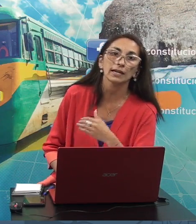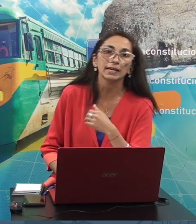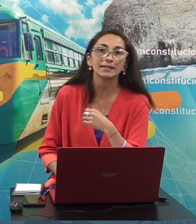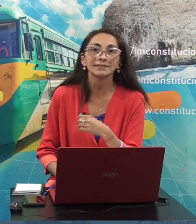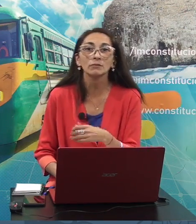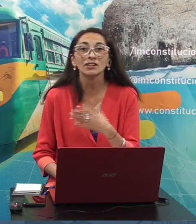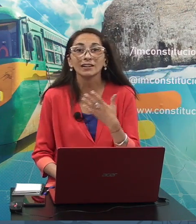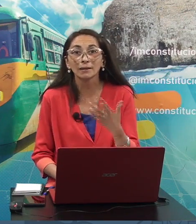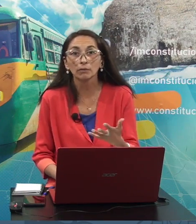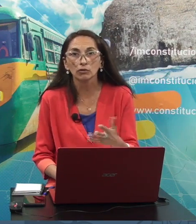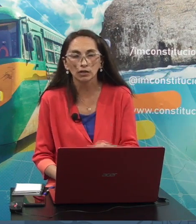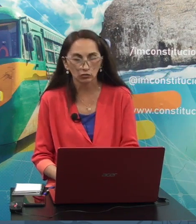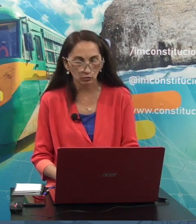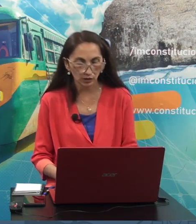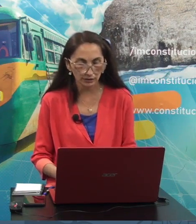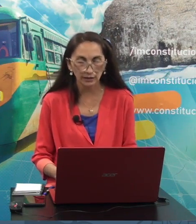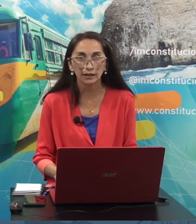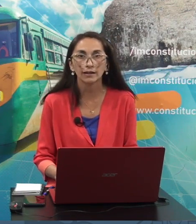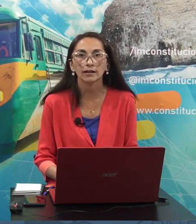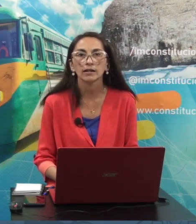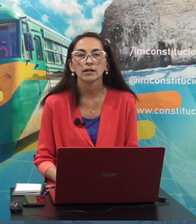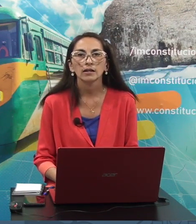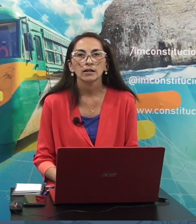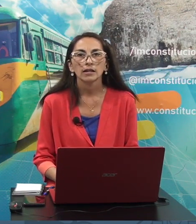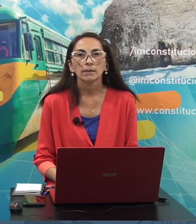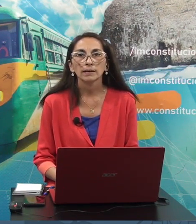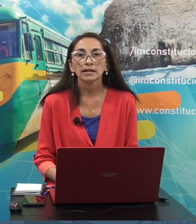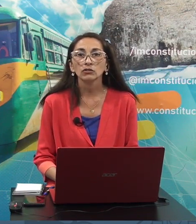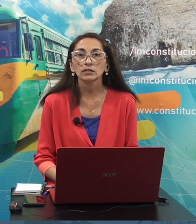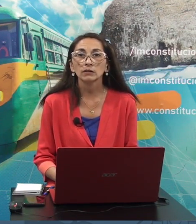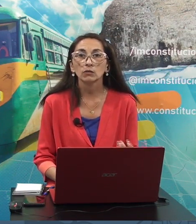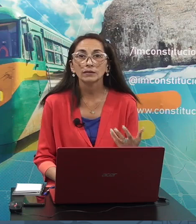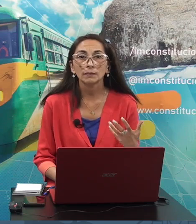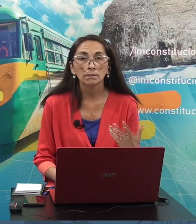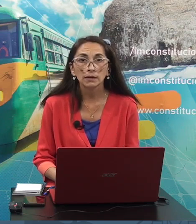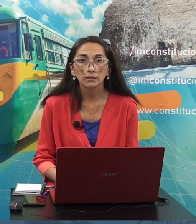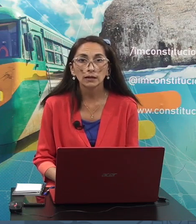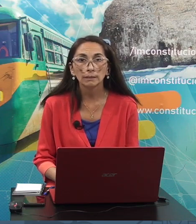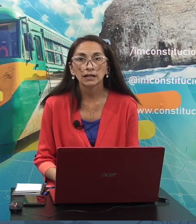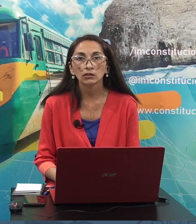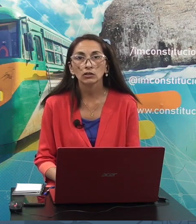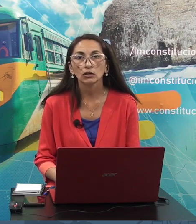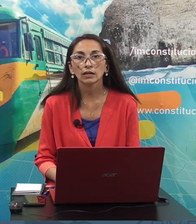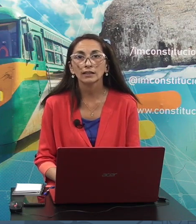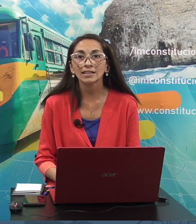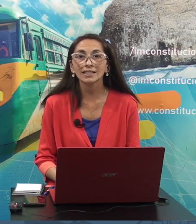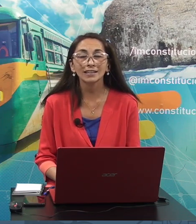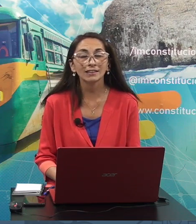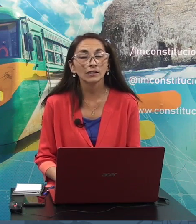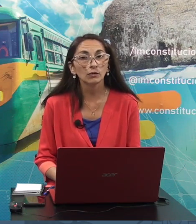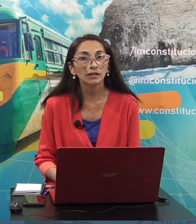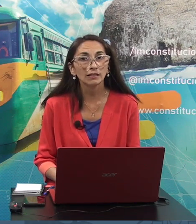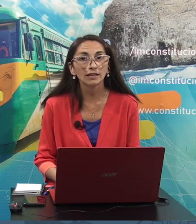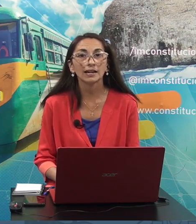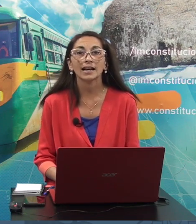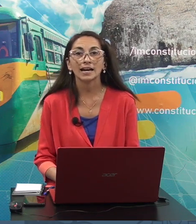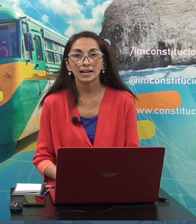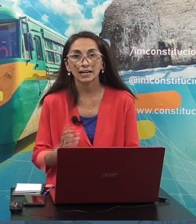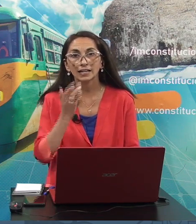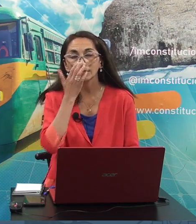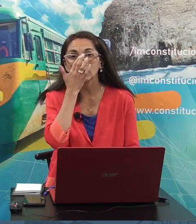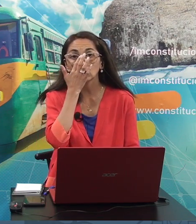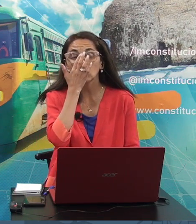92.5, que ingresé muy rápido, hoy día estoy muy acelerada. Esperando que se encuentren bien, esperando que los que tienen que estar en cuarentena